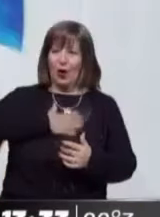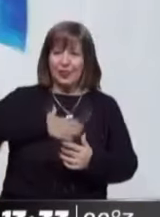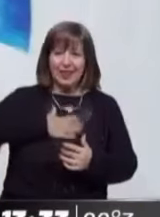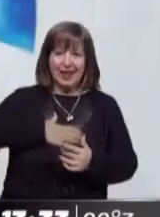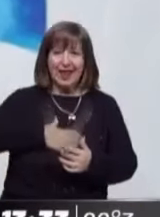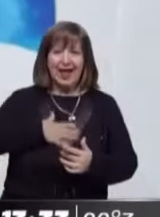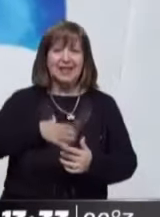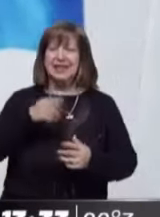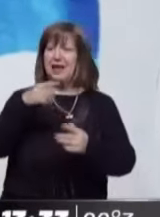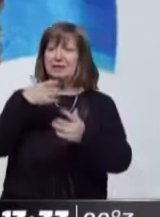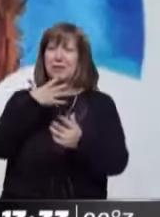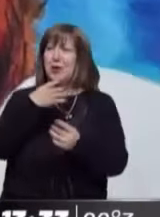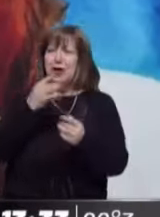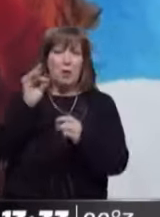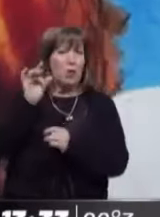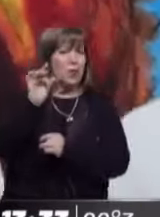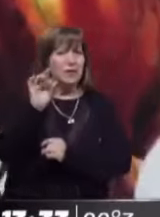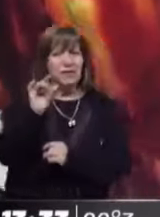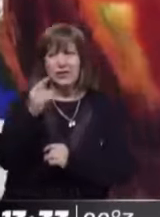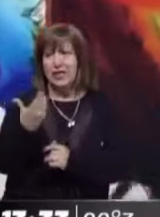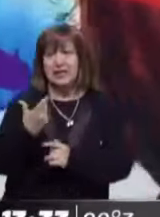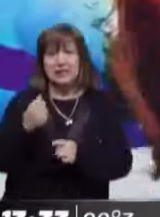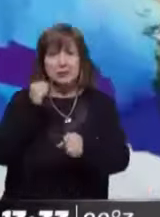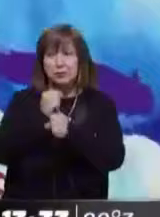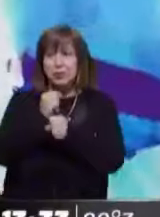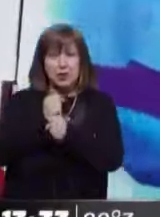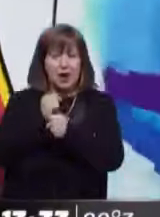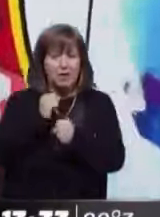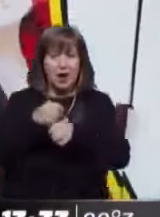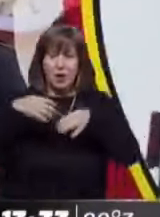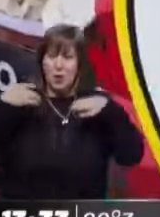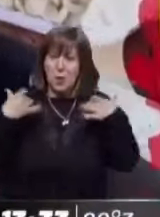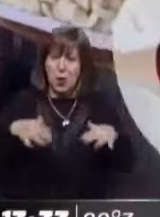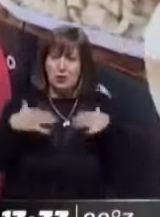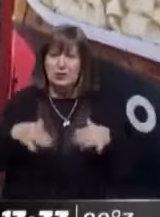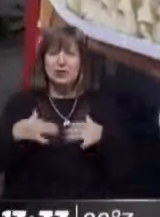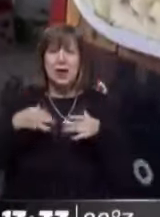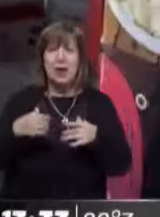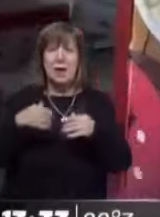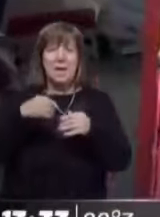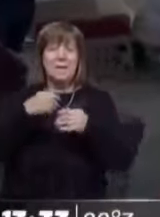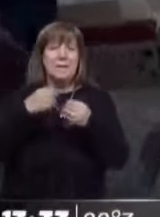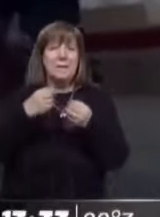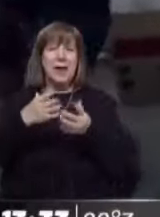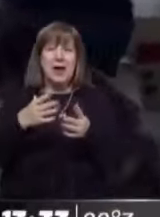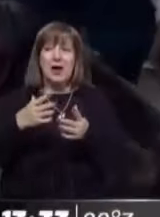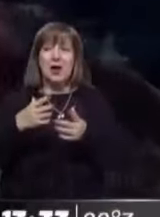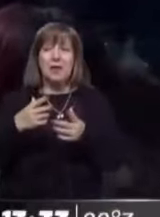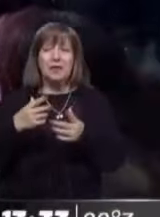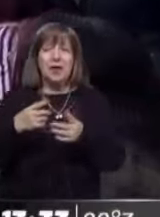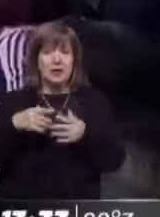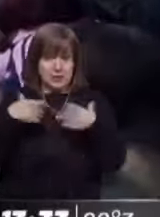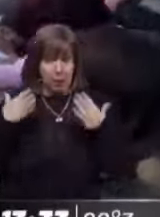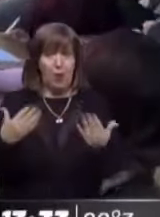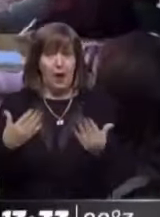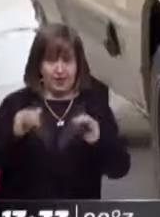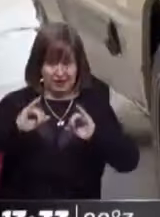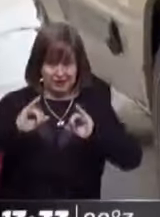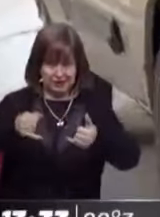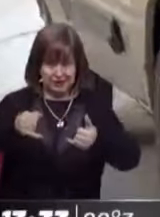que no es fácil hacer este trabajo, pero tampoco es imposible